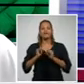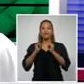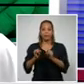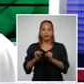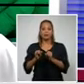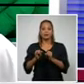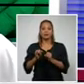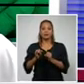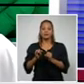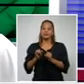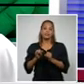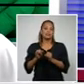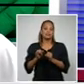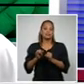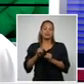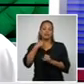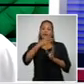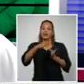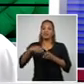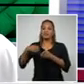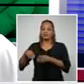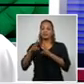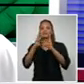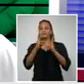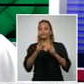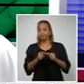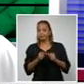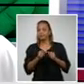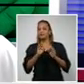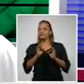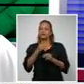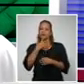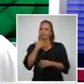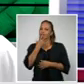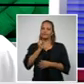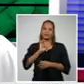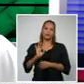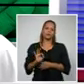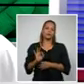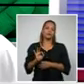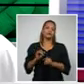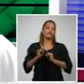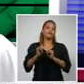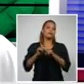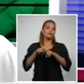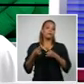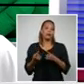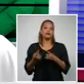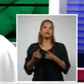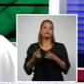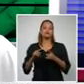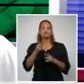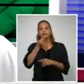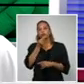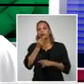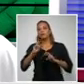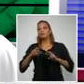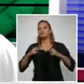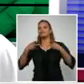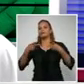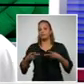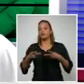este número no, cualquier número de fallecidos siempre es desagradable, Y lo único que pudiéramos reiterar, porque nuestra